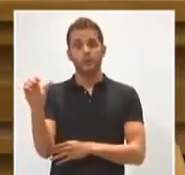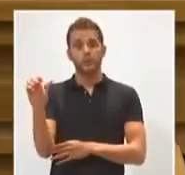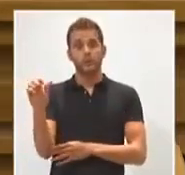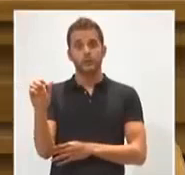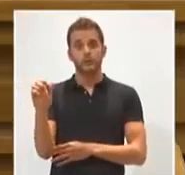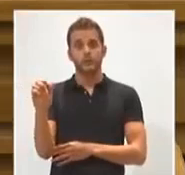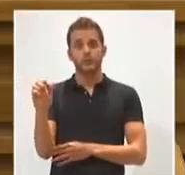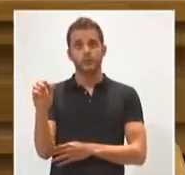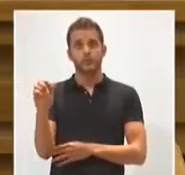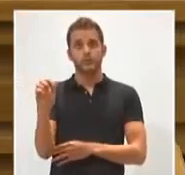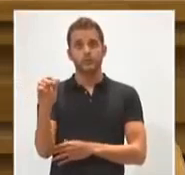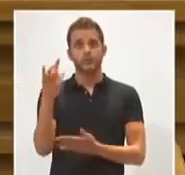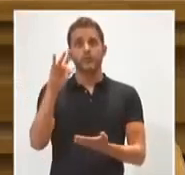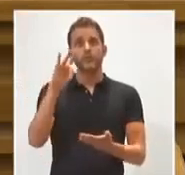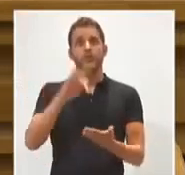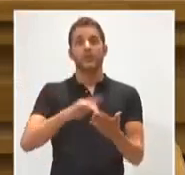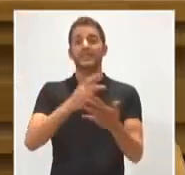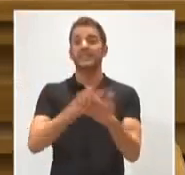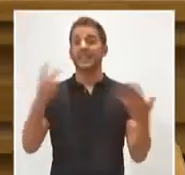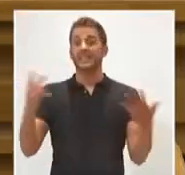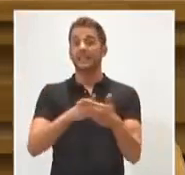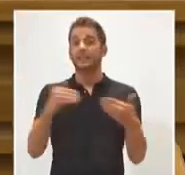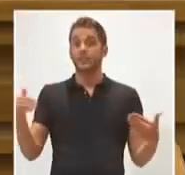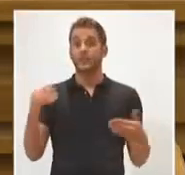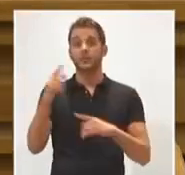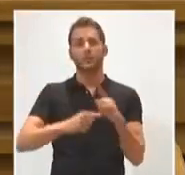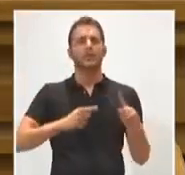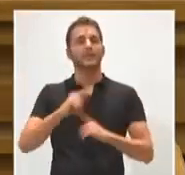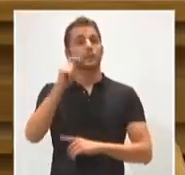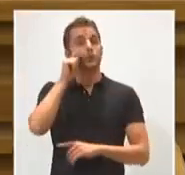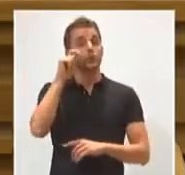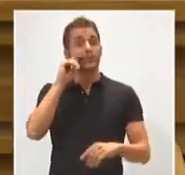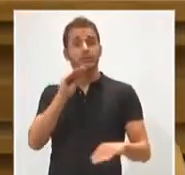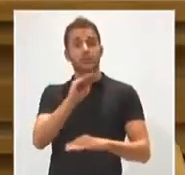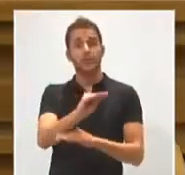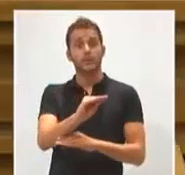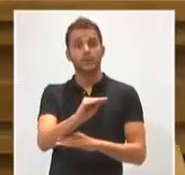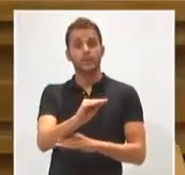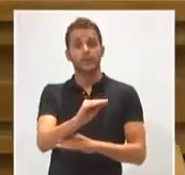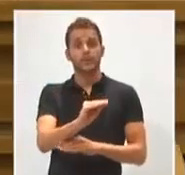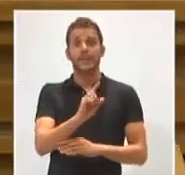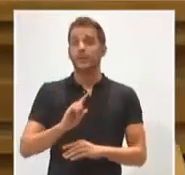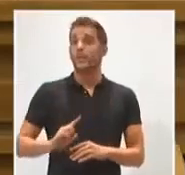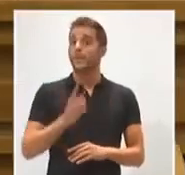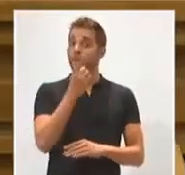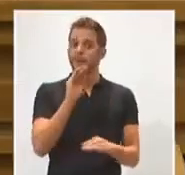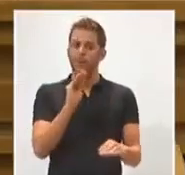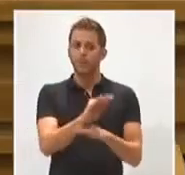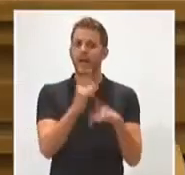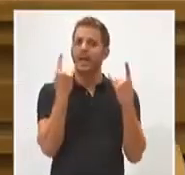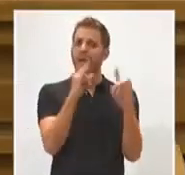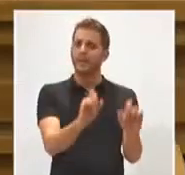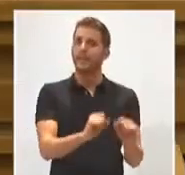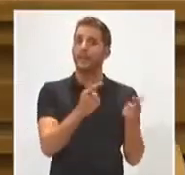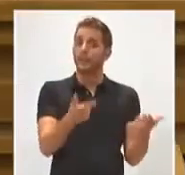caso con 17 millones para el turismo que va a ir destinado en una primera tacada a parques naturales